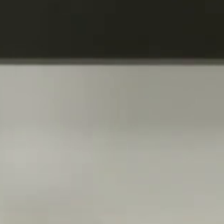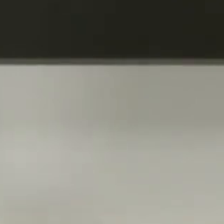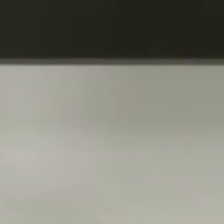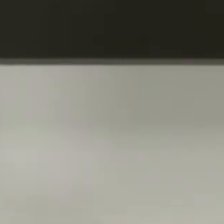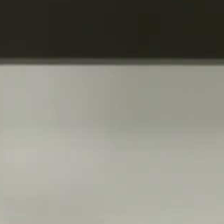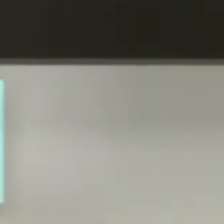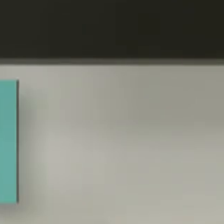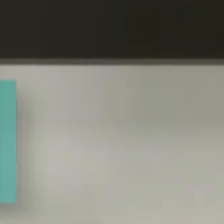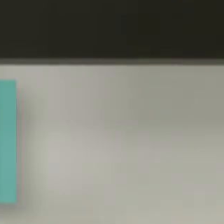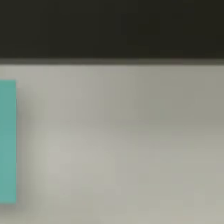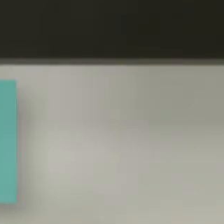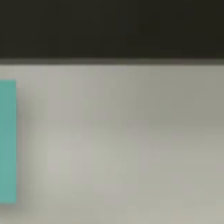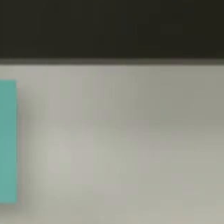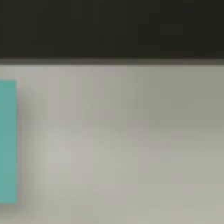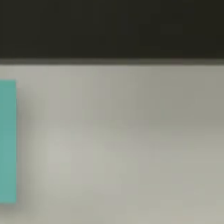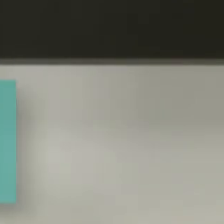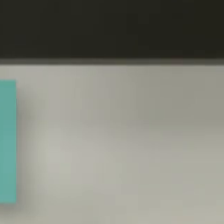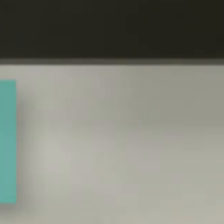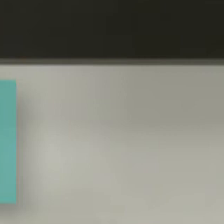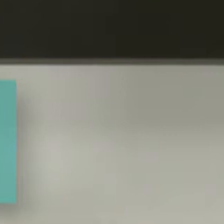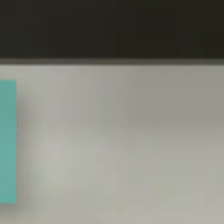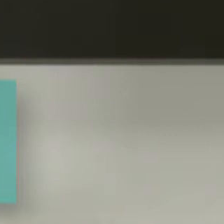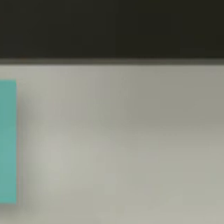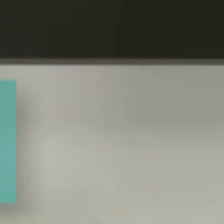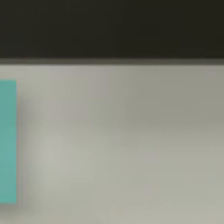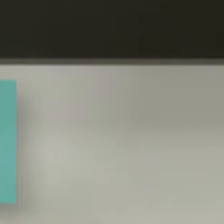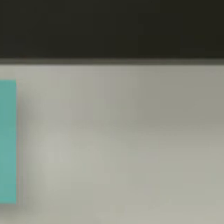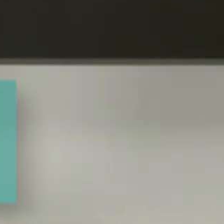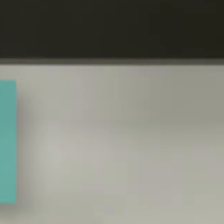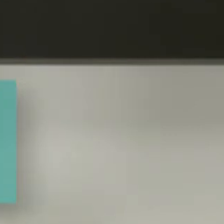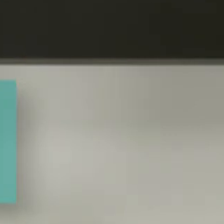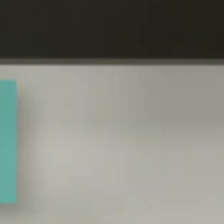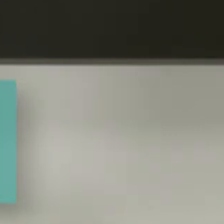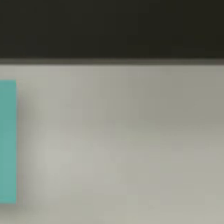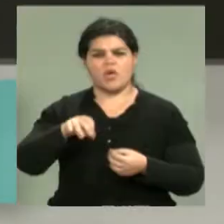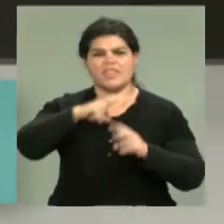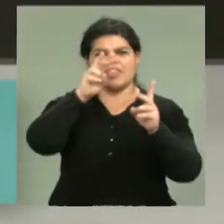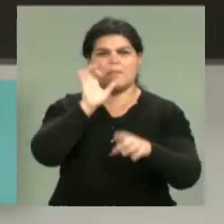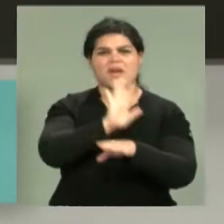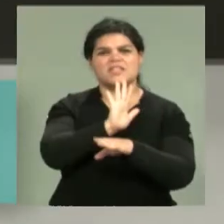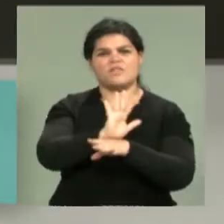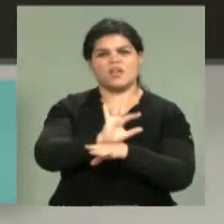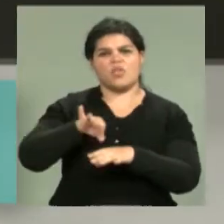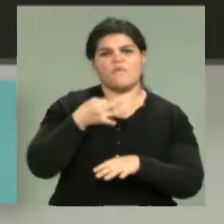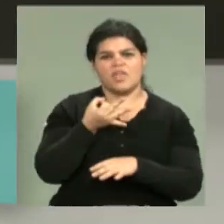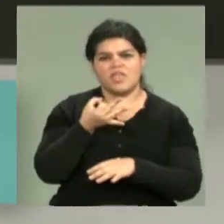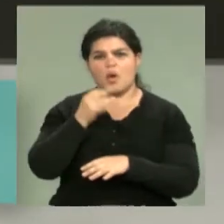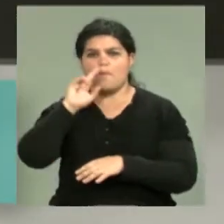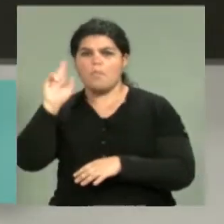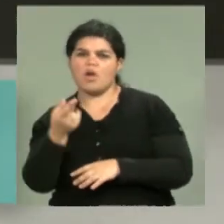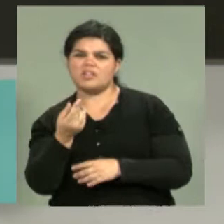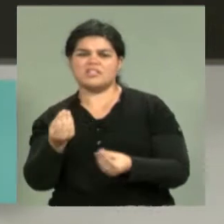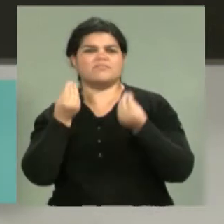eutanasia. Vamos a aclarar conceptos y a partir de allí también vamos a empezar a preguntarnos por el concepto de la vida, por el concepto de la muerte y empezar